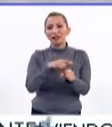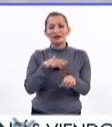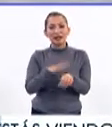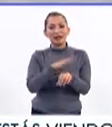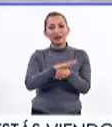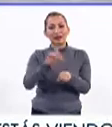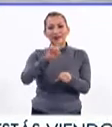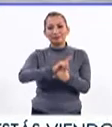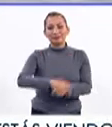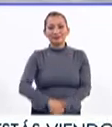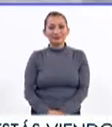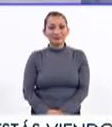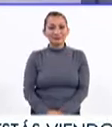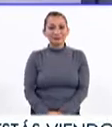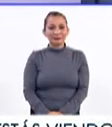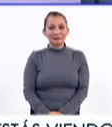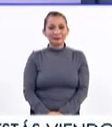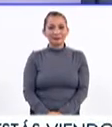Que tengan un excelente día.